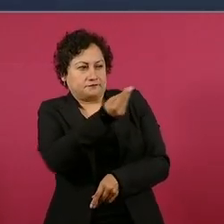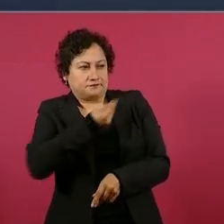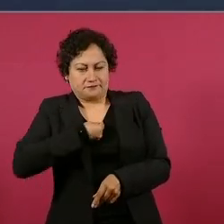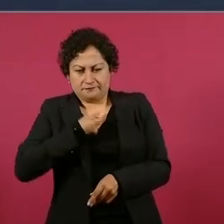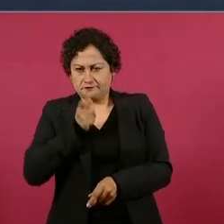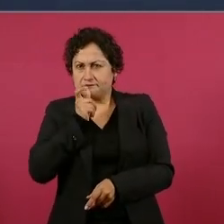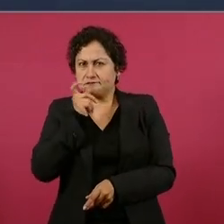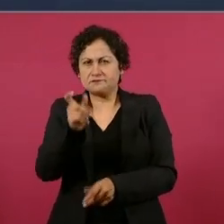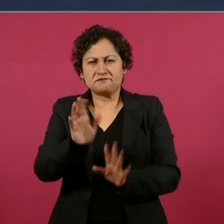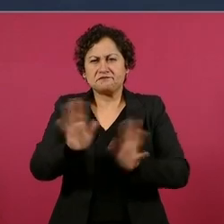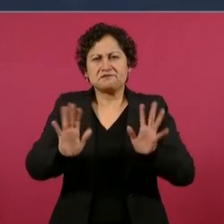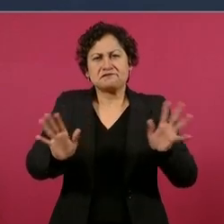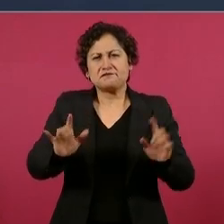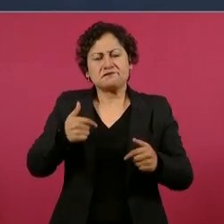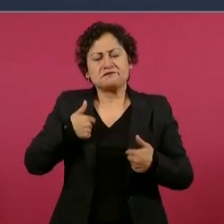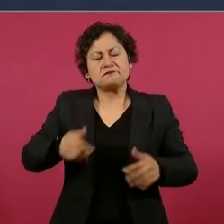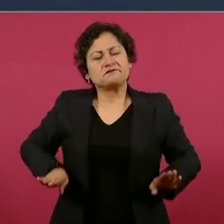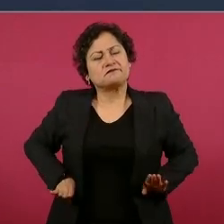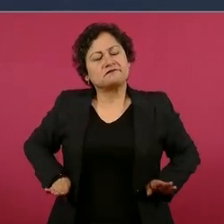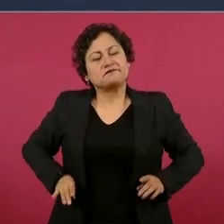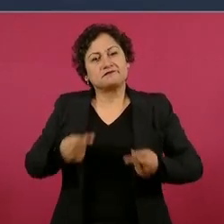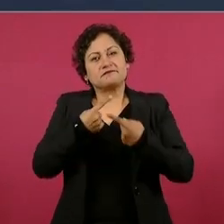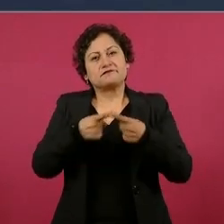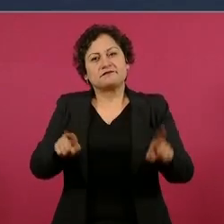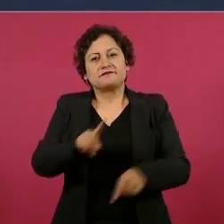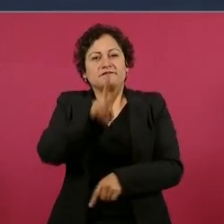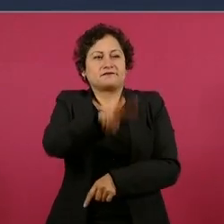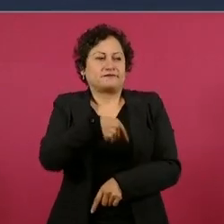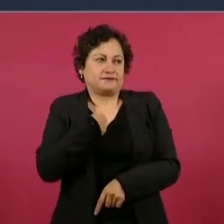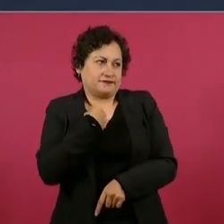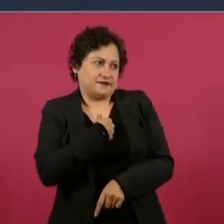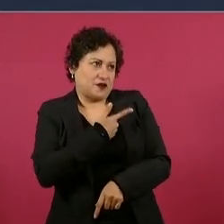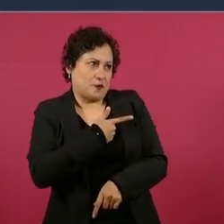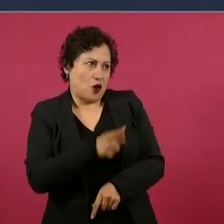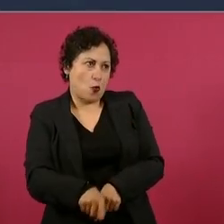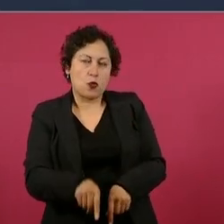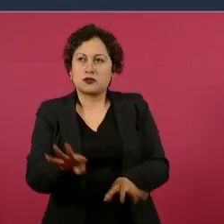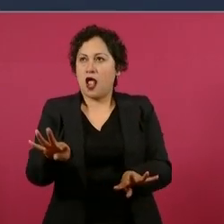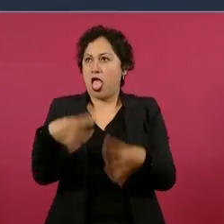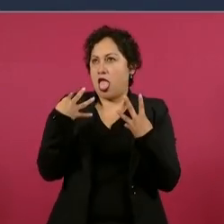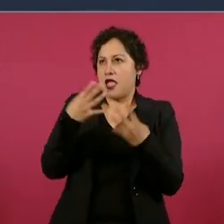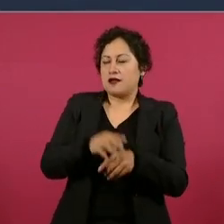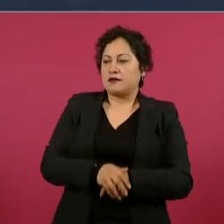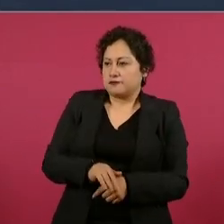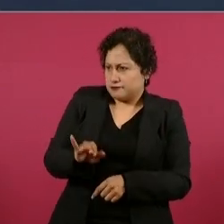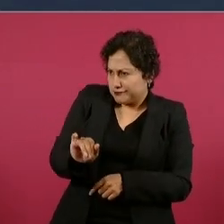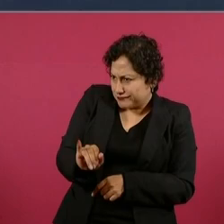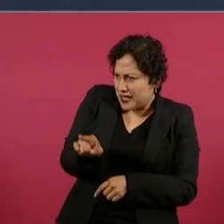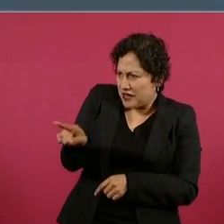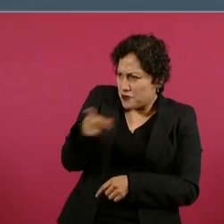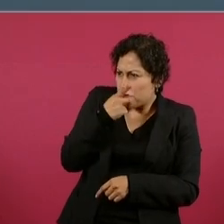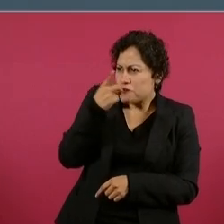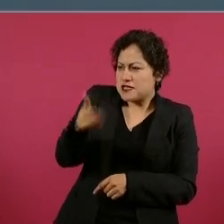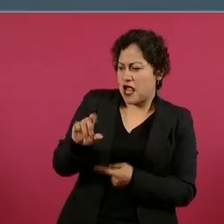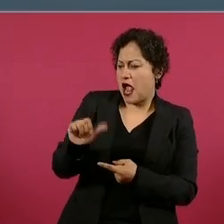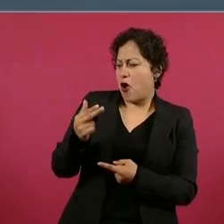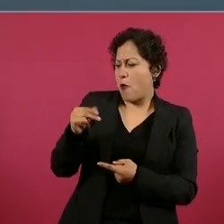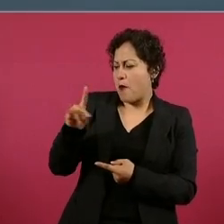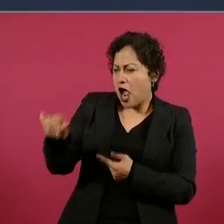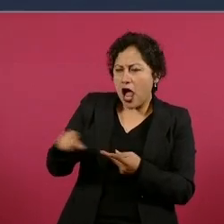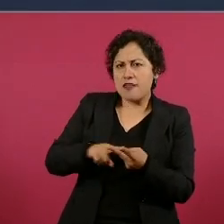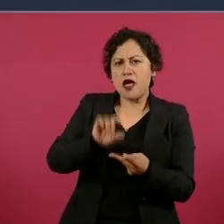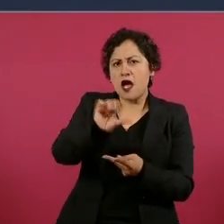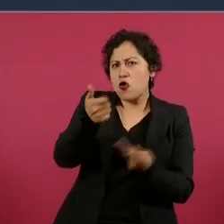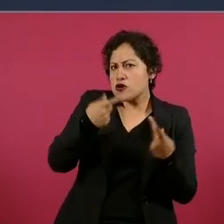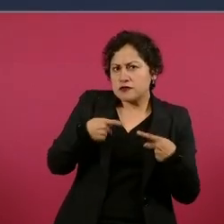yo no estoy acostumbrado a actuar así. Sí. Mira, no me gusta la espectacularidad. Sí lo dices con otros. No. Carlos Ahumada lo has dicho, lo dices con alguna gente del gobierno.